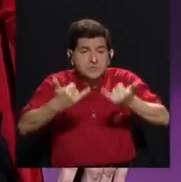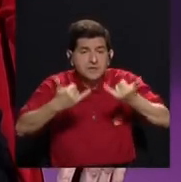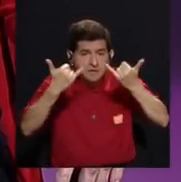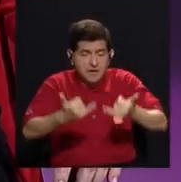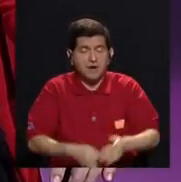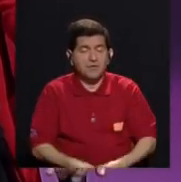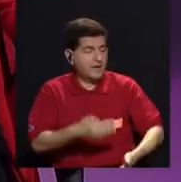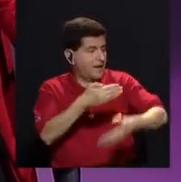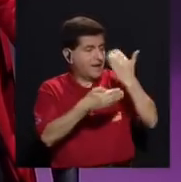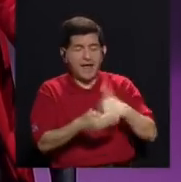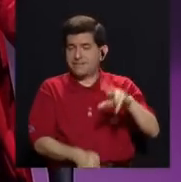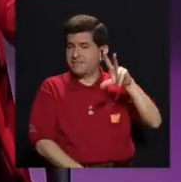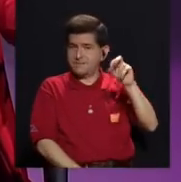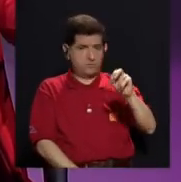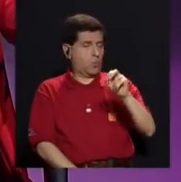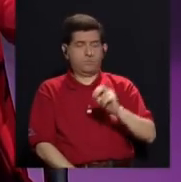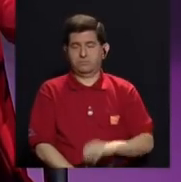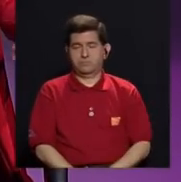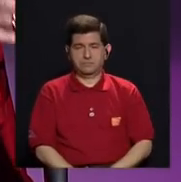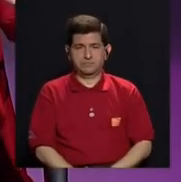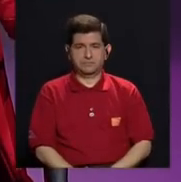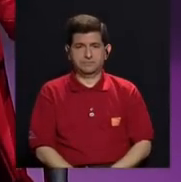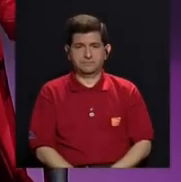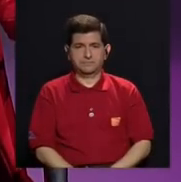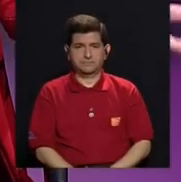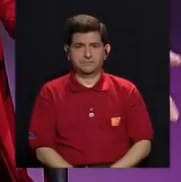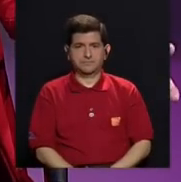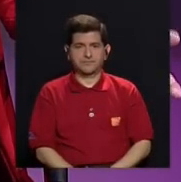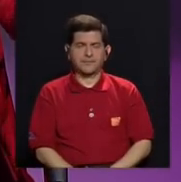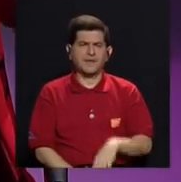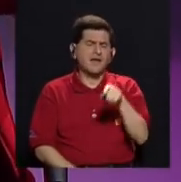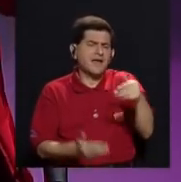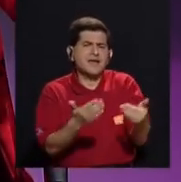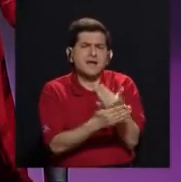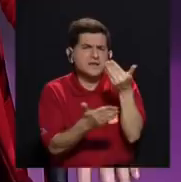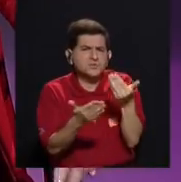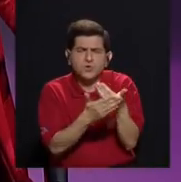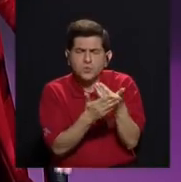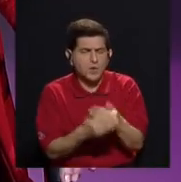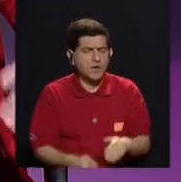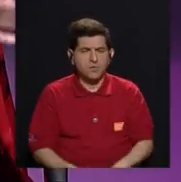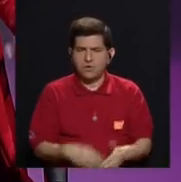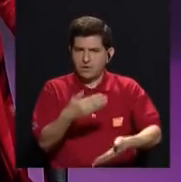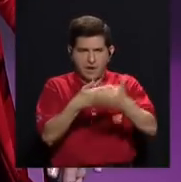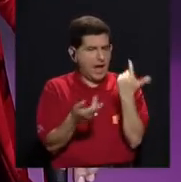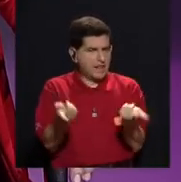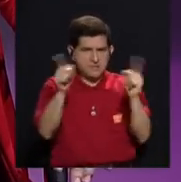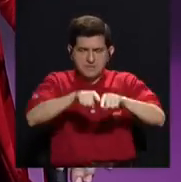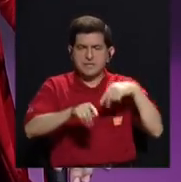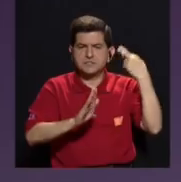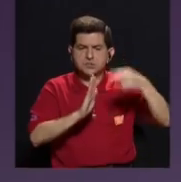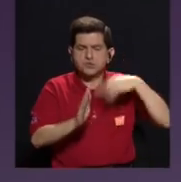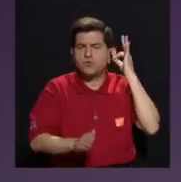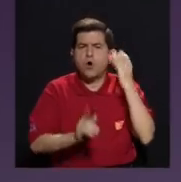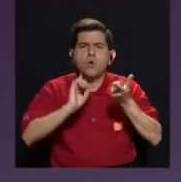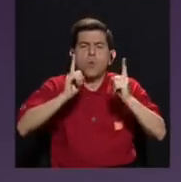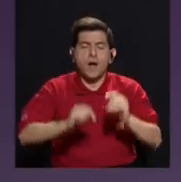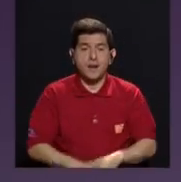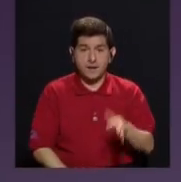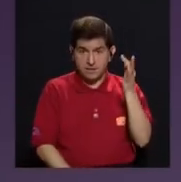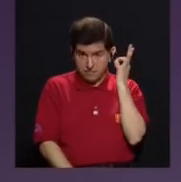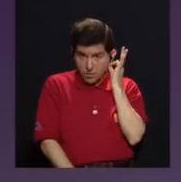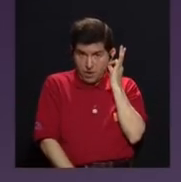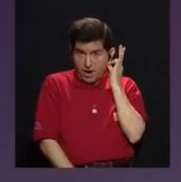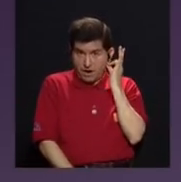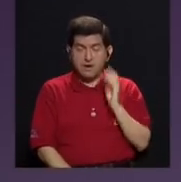que no ocurría antes particularmente y en ese en ese nuevo que no ocurría antes qué papel juegan las mujeres pues la mujer tiene un